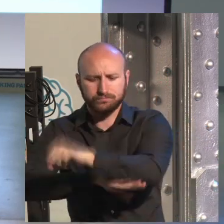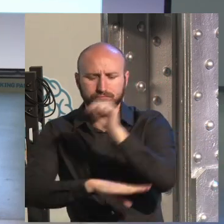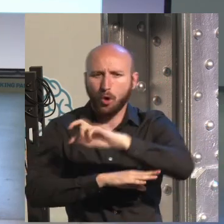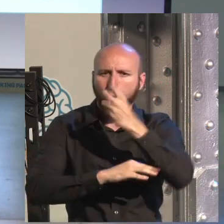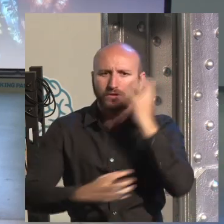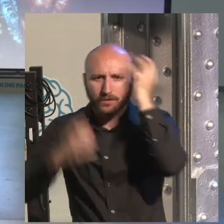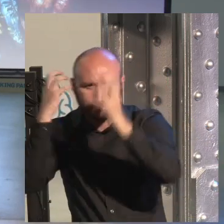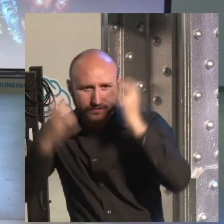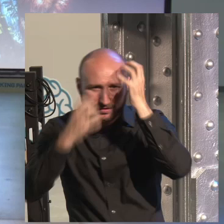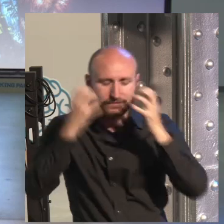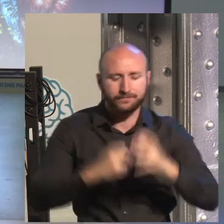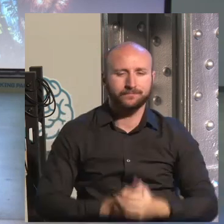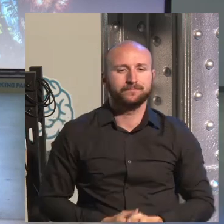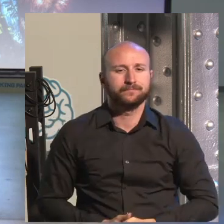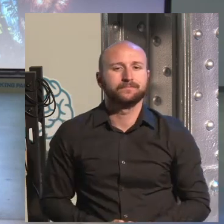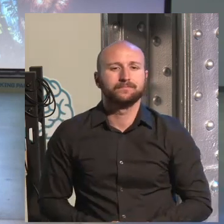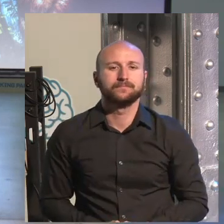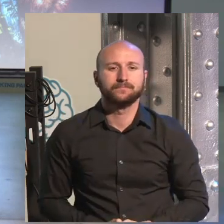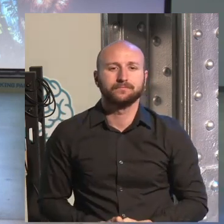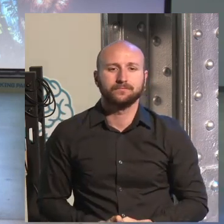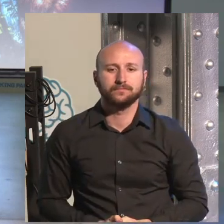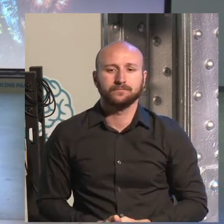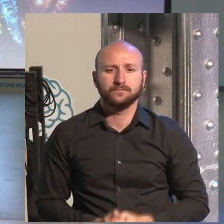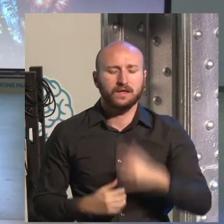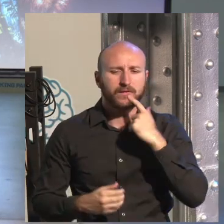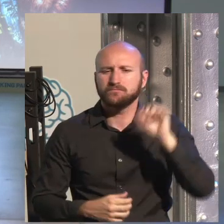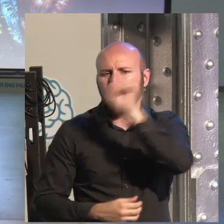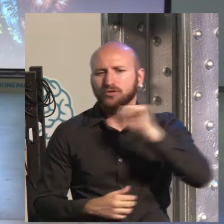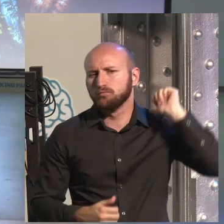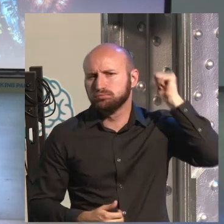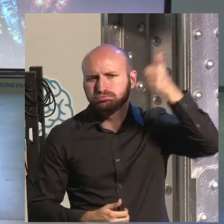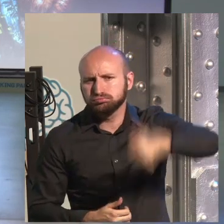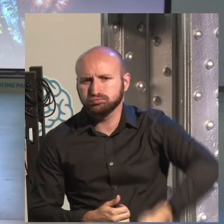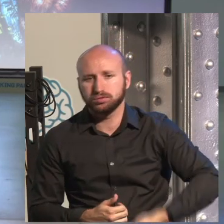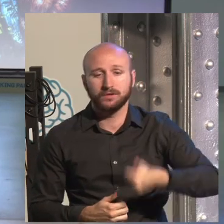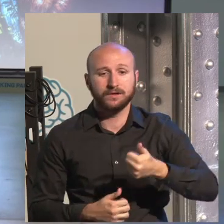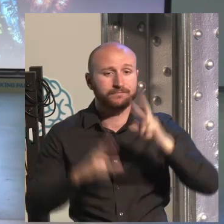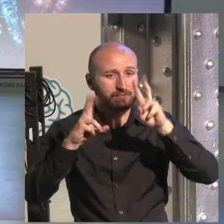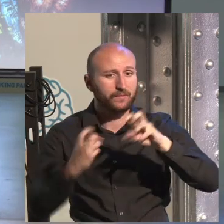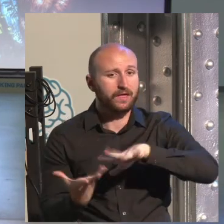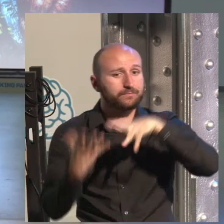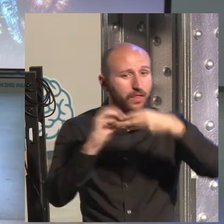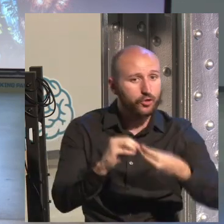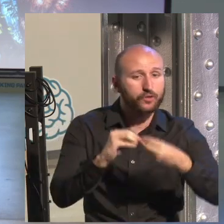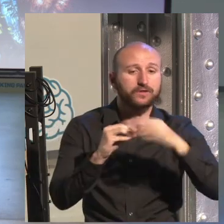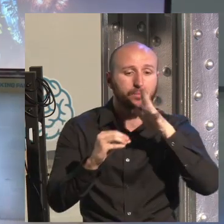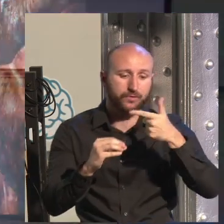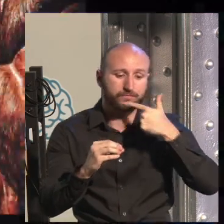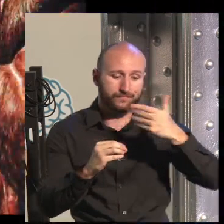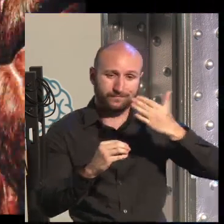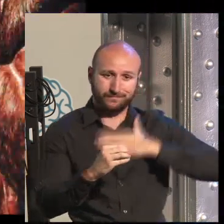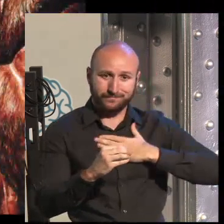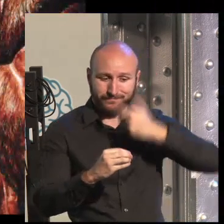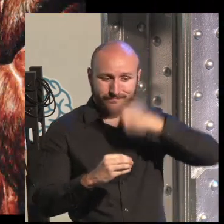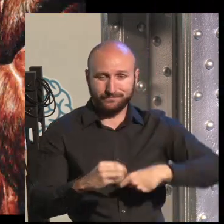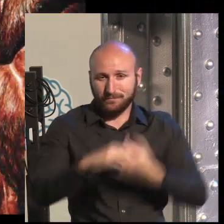la competencia social. Durante muchos millones de años las adaptaciones de nuestros antepasados eran